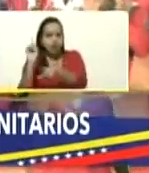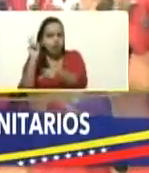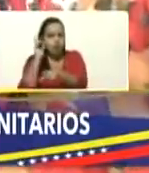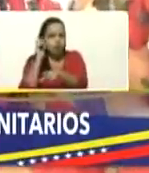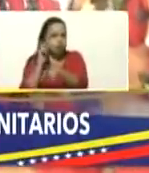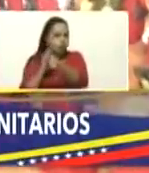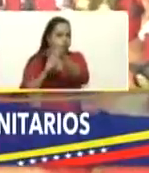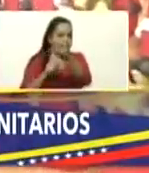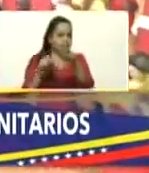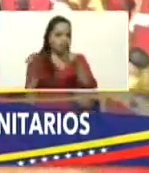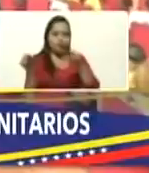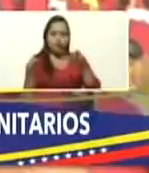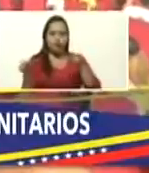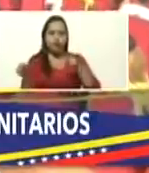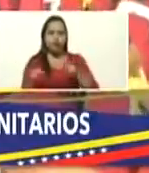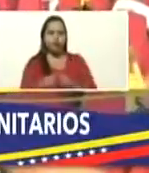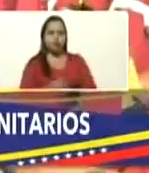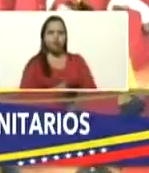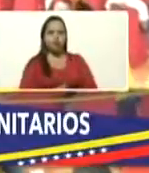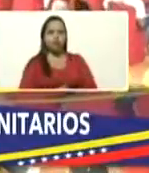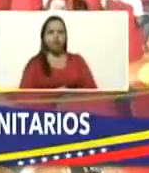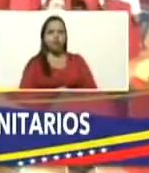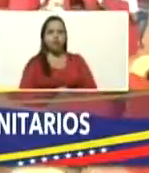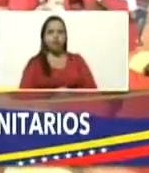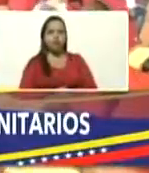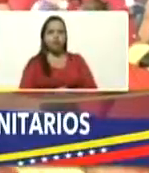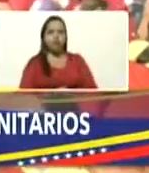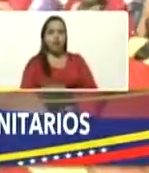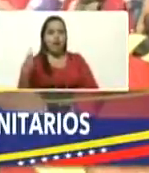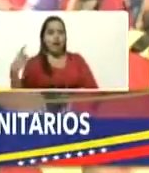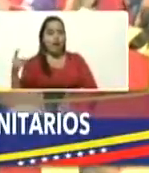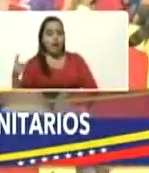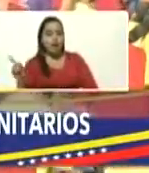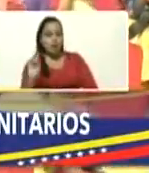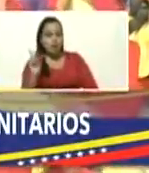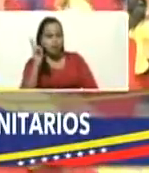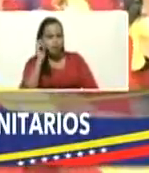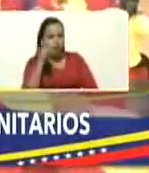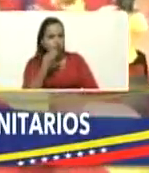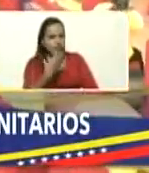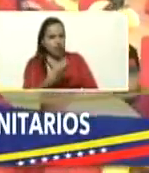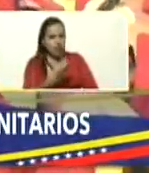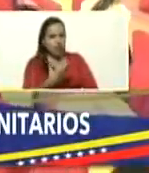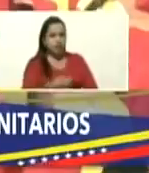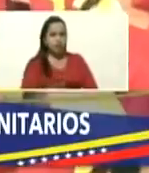Allá no se oye, allá a la derecha, en la derecha no me escuchan bien.